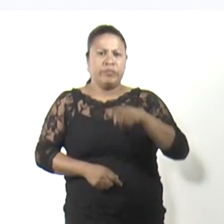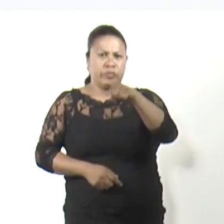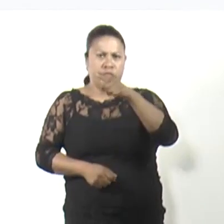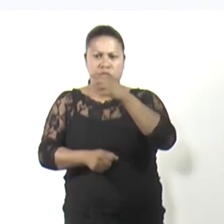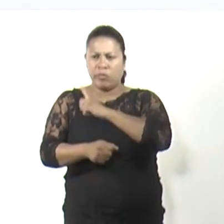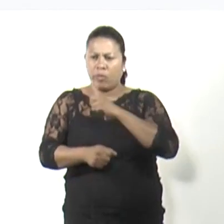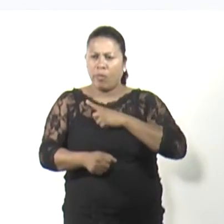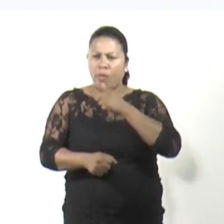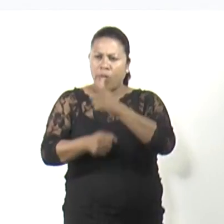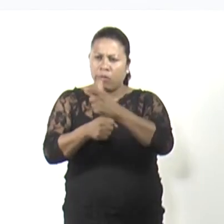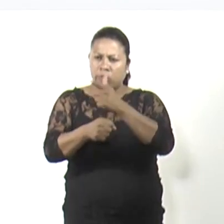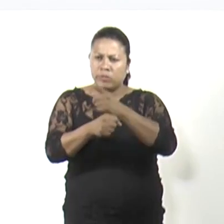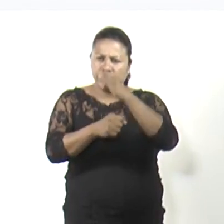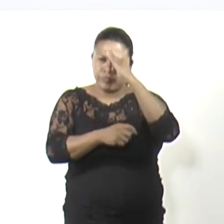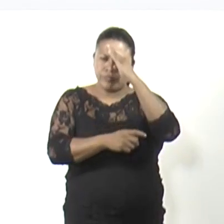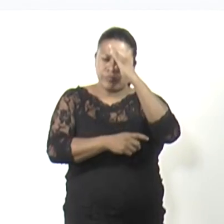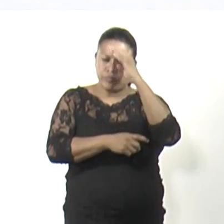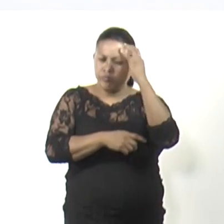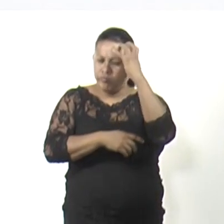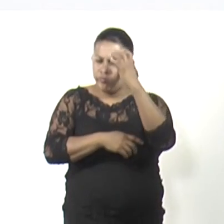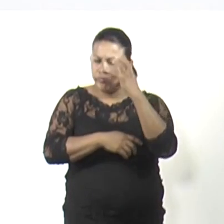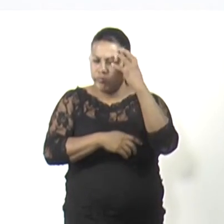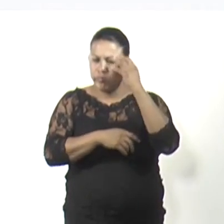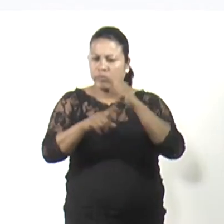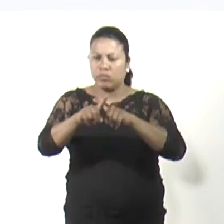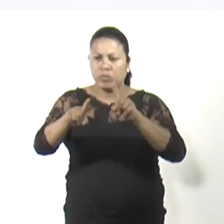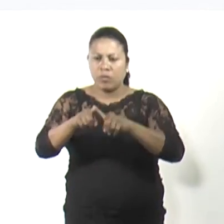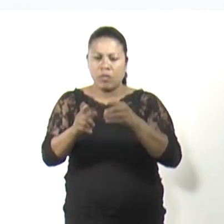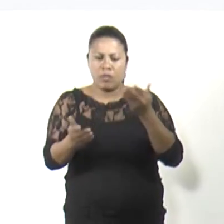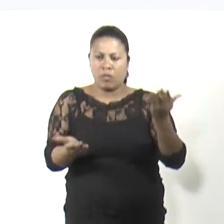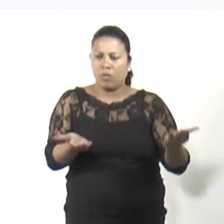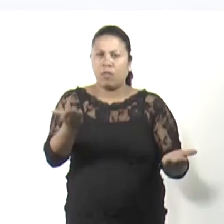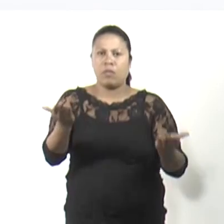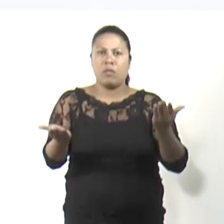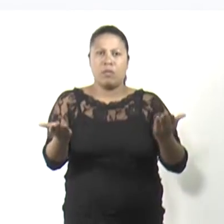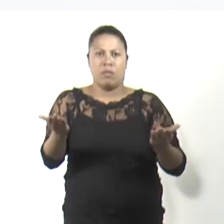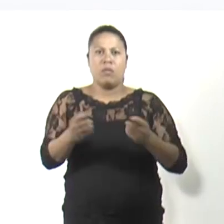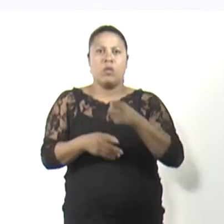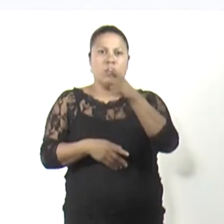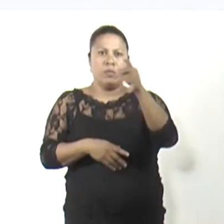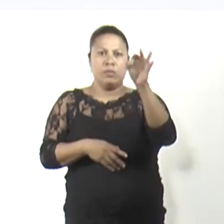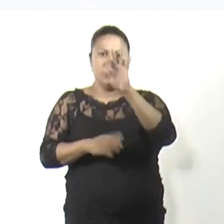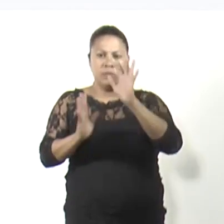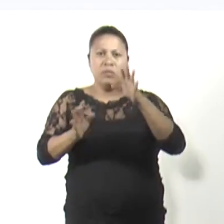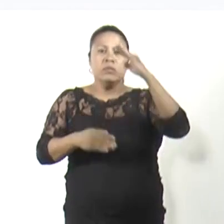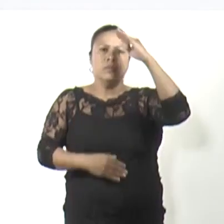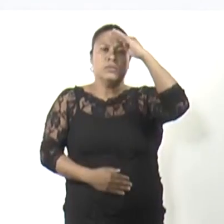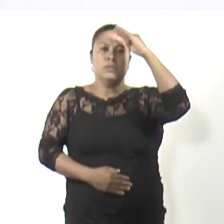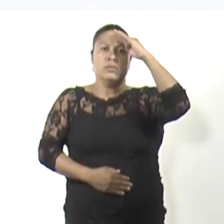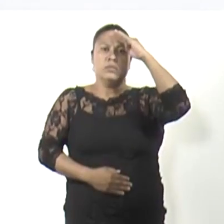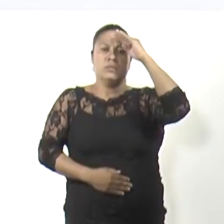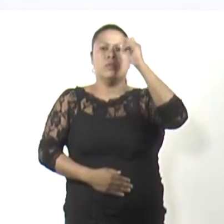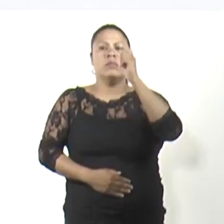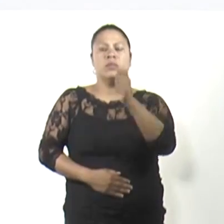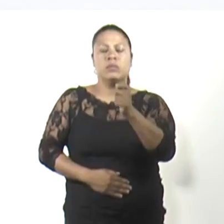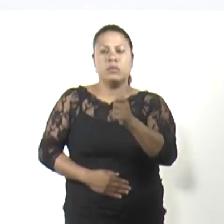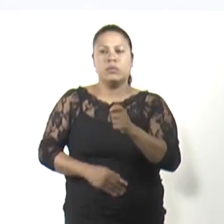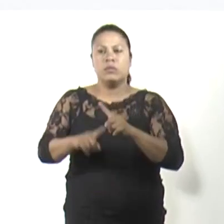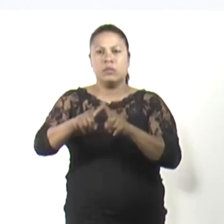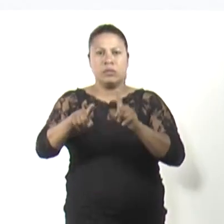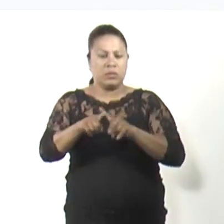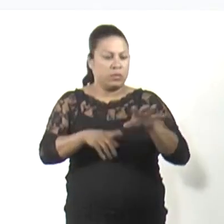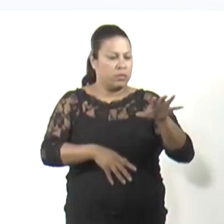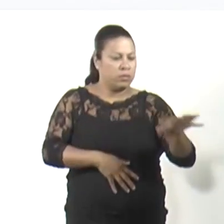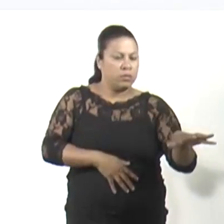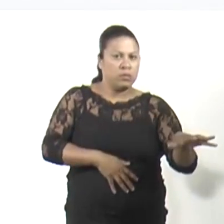¿Identificas la diferencia o has pensado cuál es la